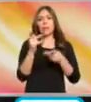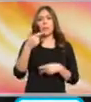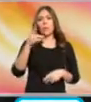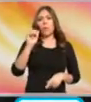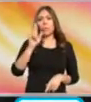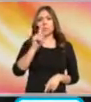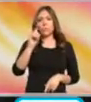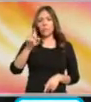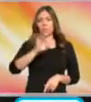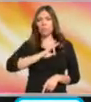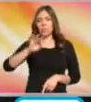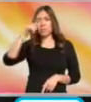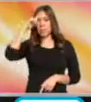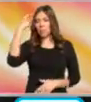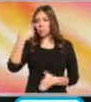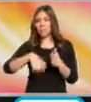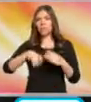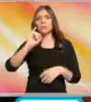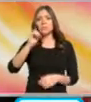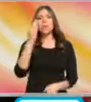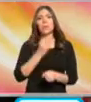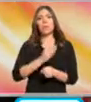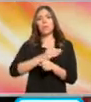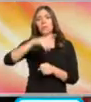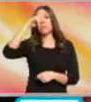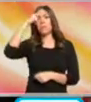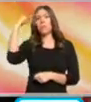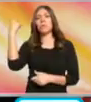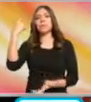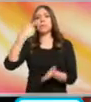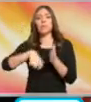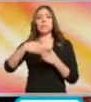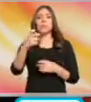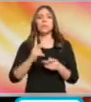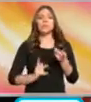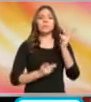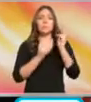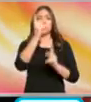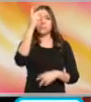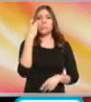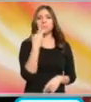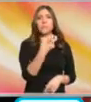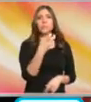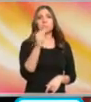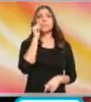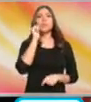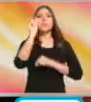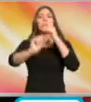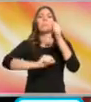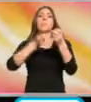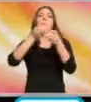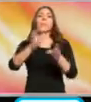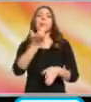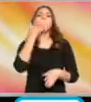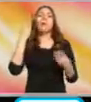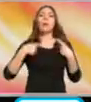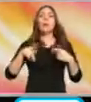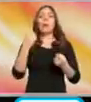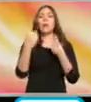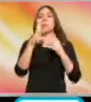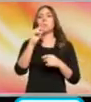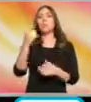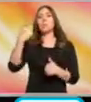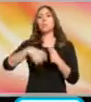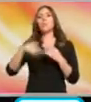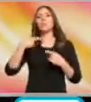encuentro en todos lados. Sí, ahorita es muy fácil de conseguir y la verdad es una hierba que hemos pues perdido la costumbre de utilizarlo. Nos vamos más por